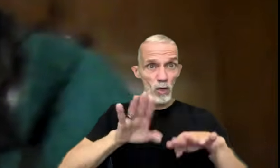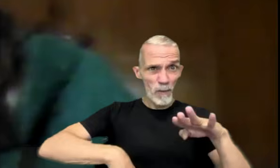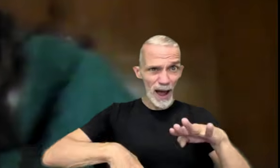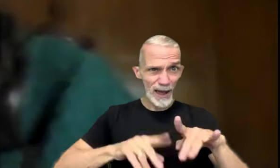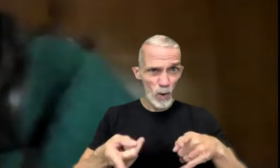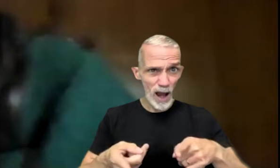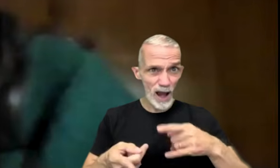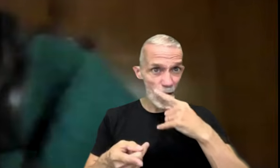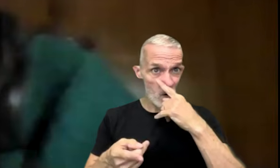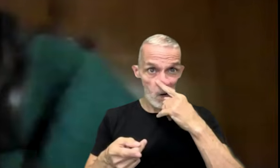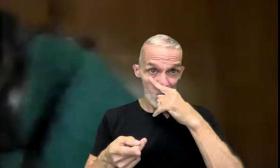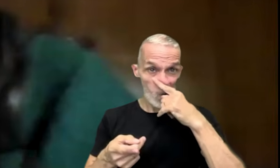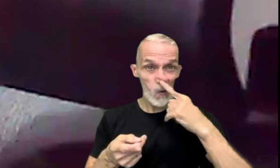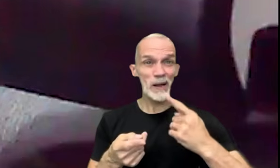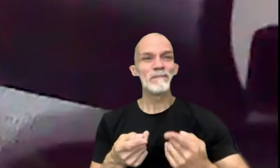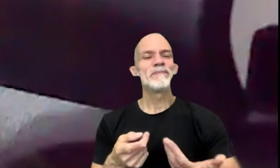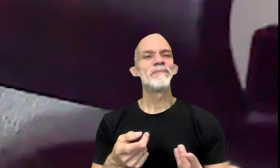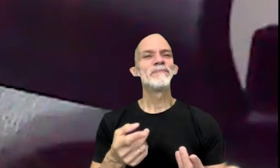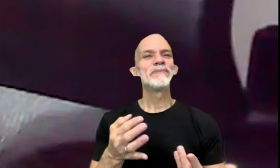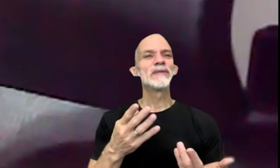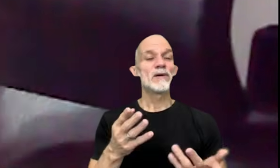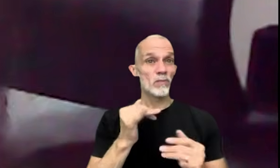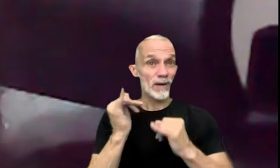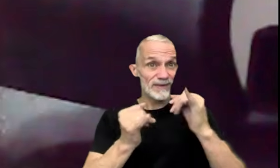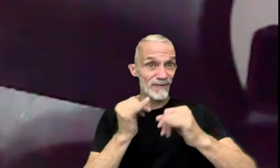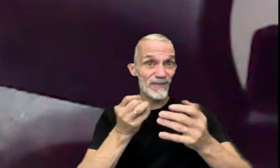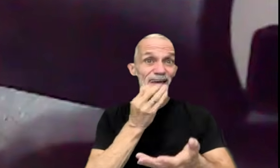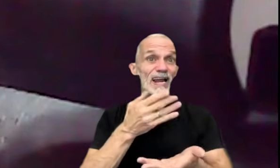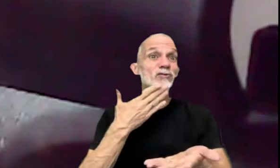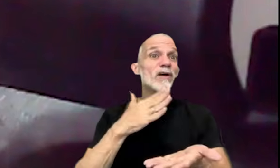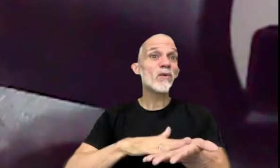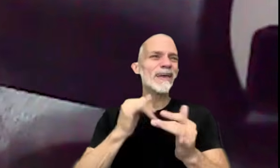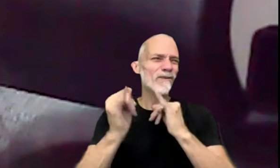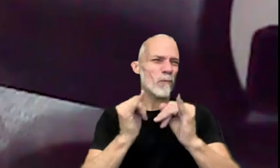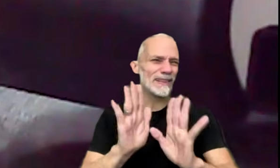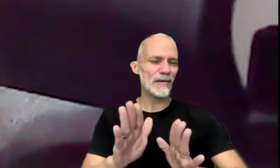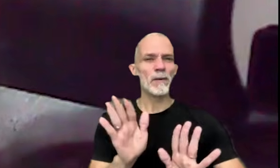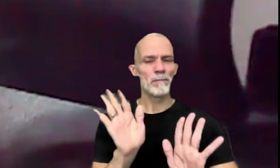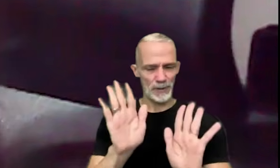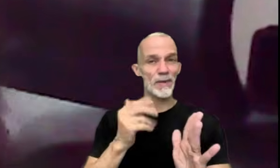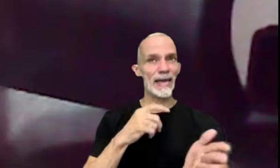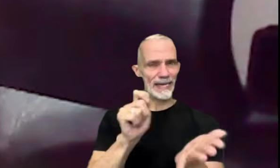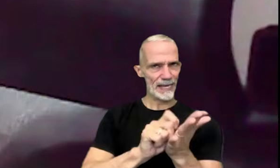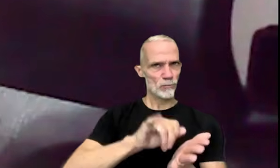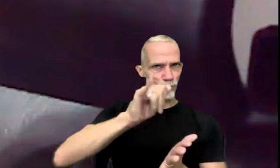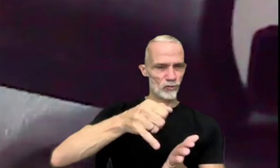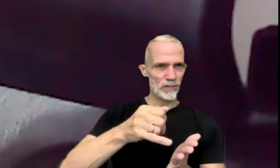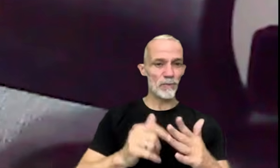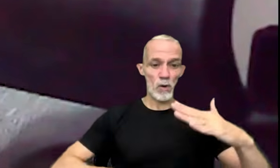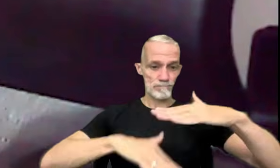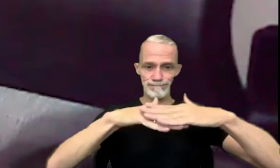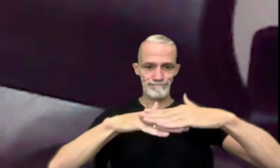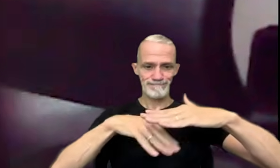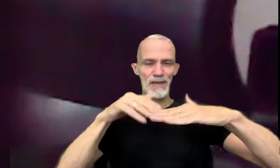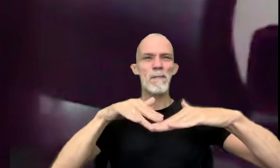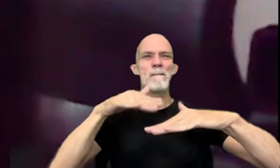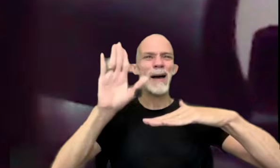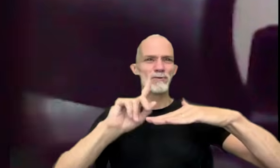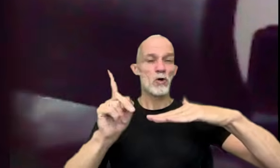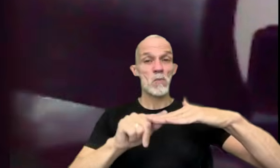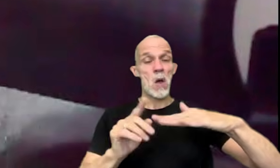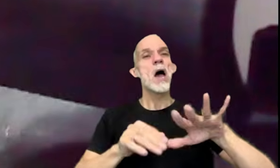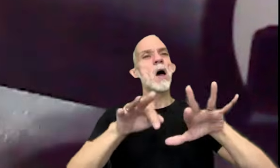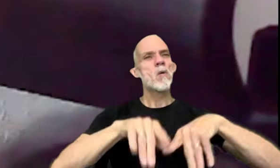de baja y Y debo hacer la, eh, la declaración no, informativa? espera, estás inscripta, pero no llegaste al mínimo.